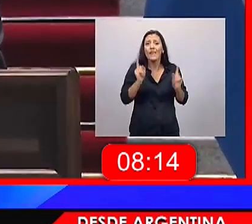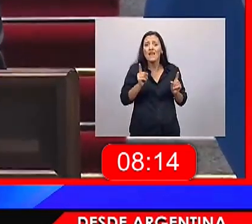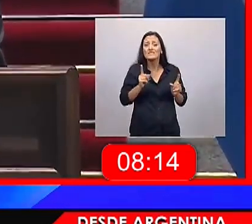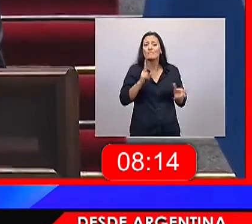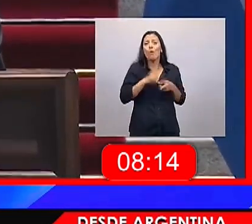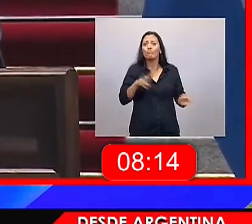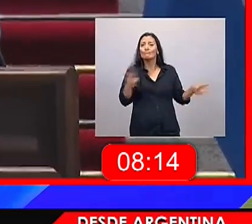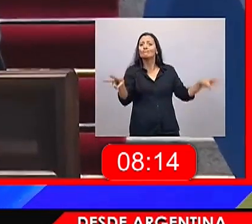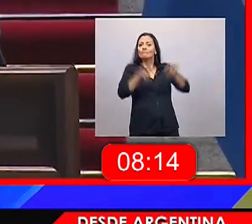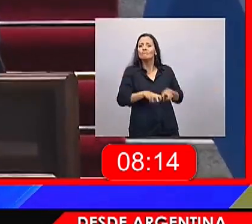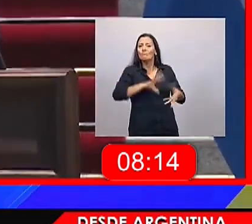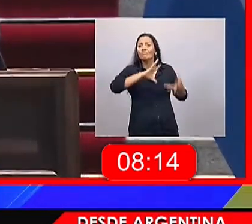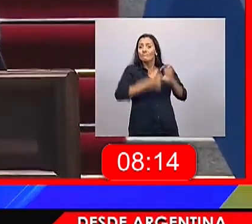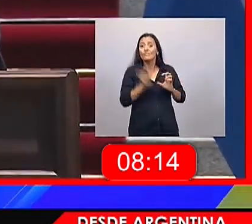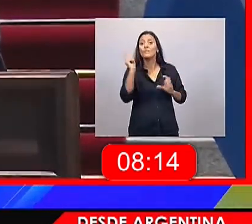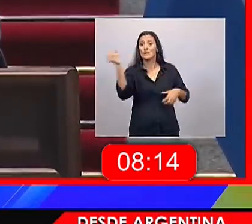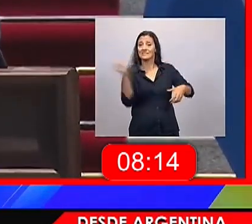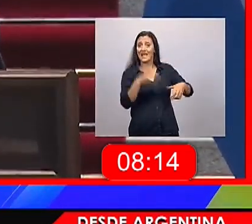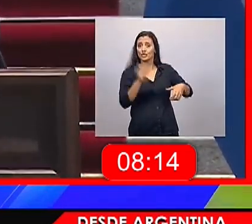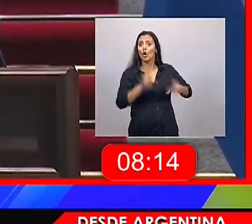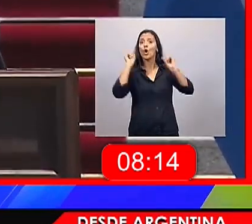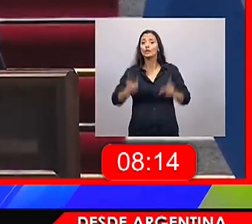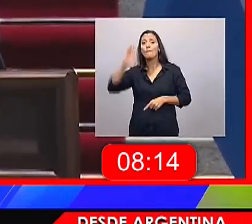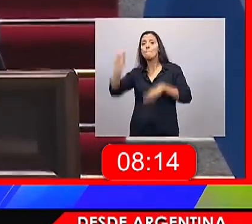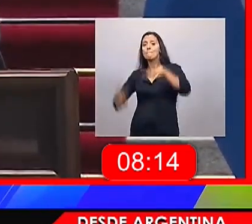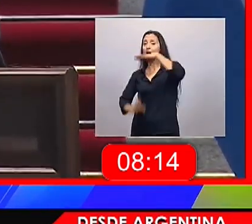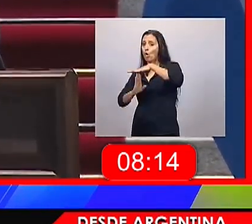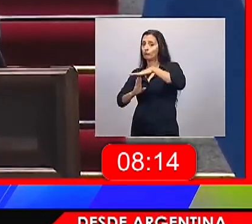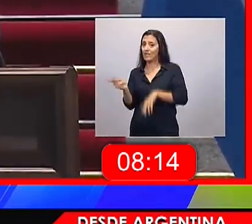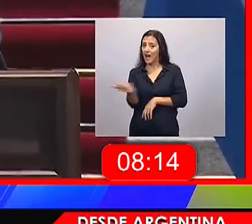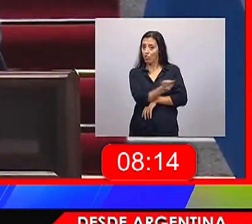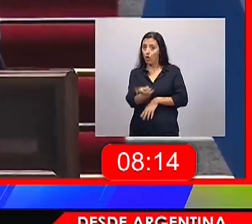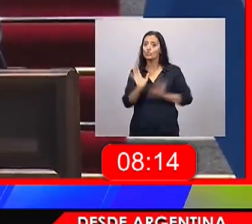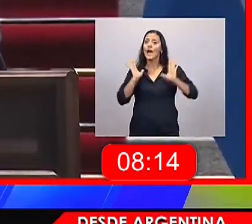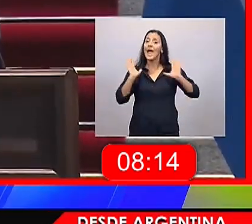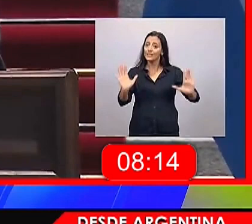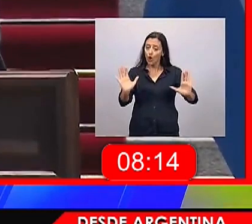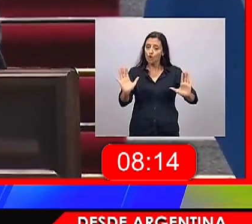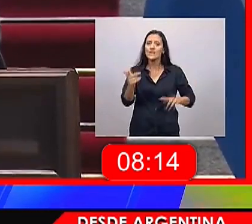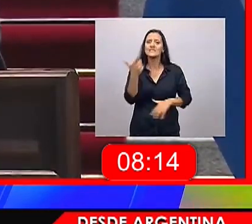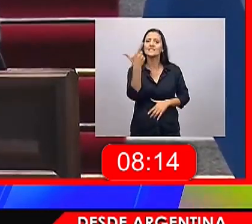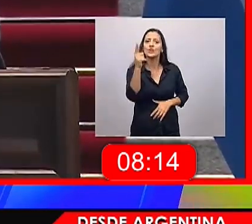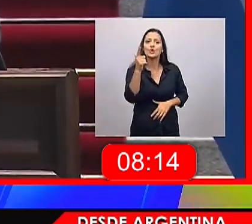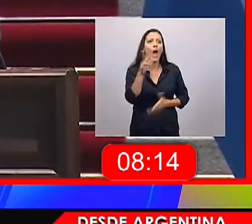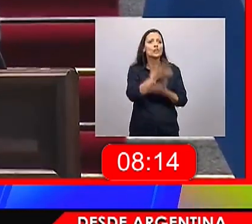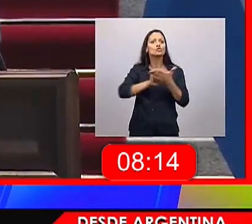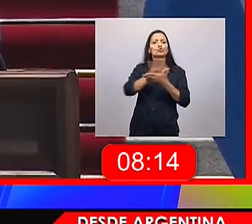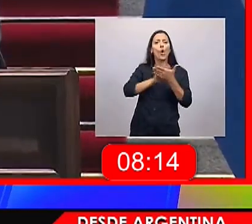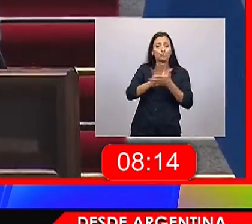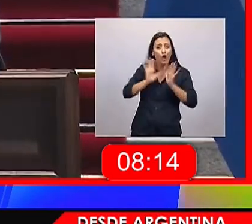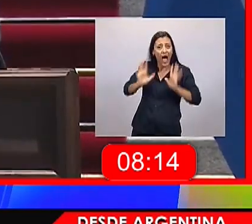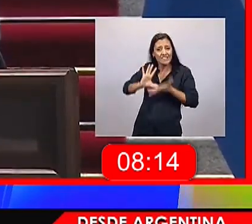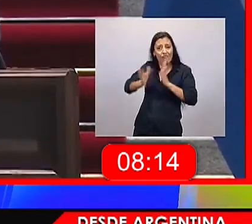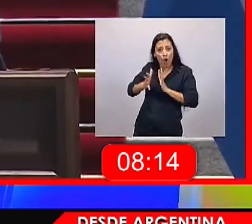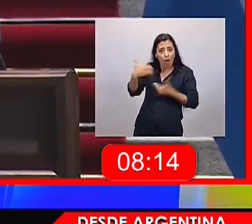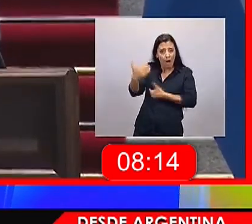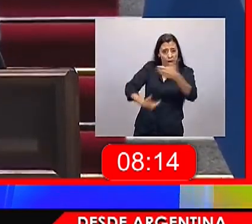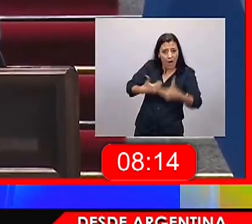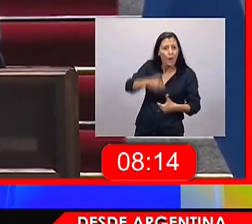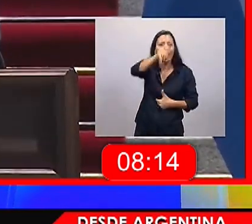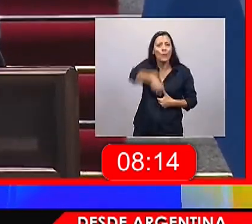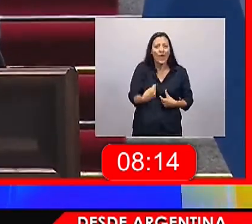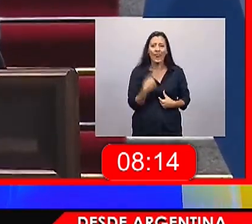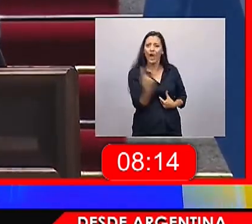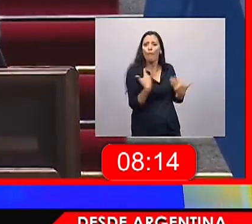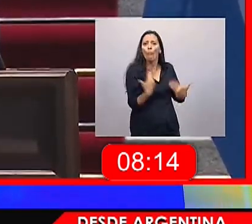decía: estamos mal, pero vamos bien. Esto es, estamos pagando los costos, pero la expectativa es positiva porque el rumbo es el correcto. Me parece que en ese